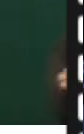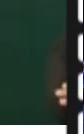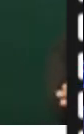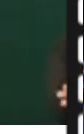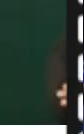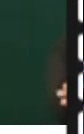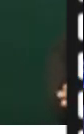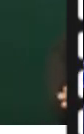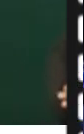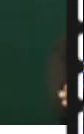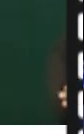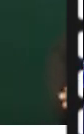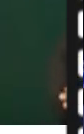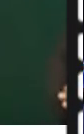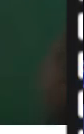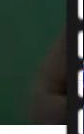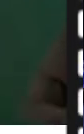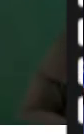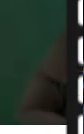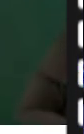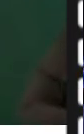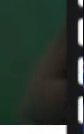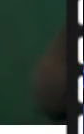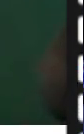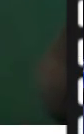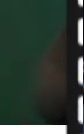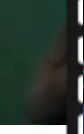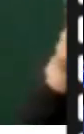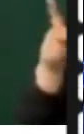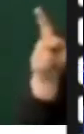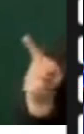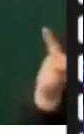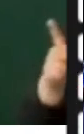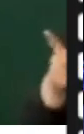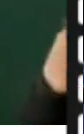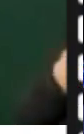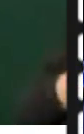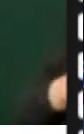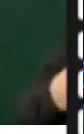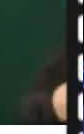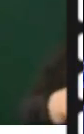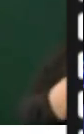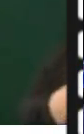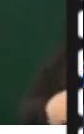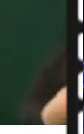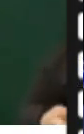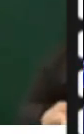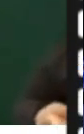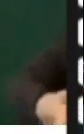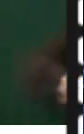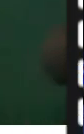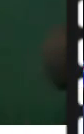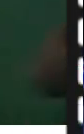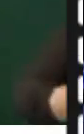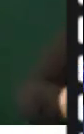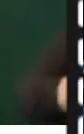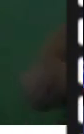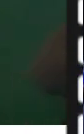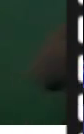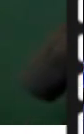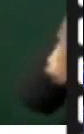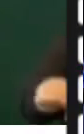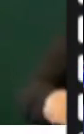fraterno, permanente, pues a todos los familiares de quienes han perdido la